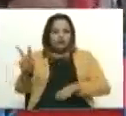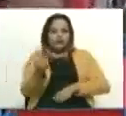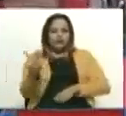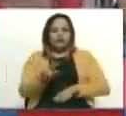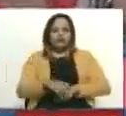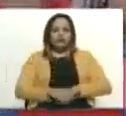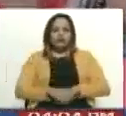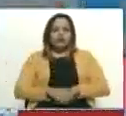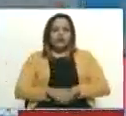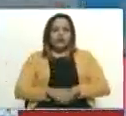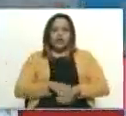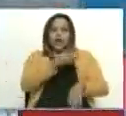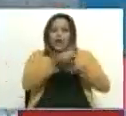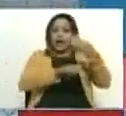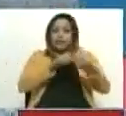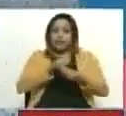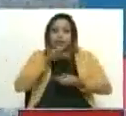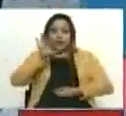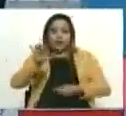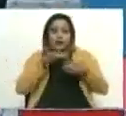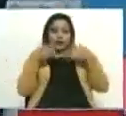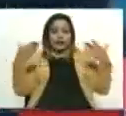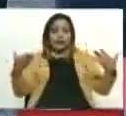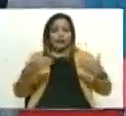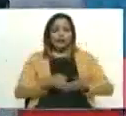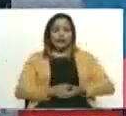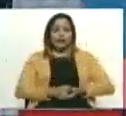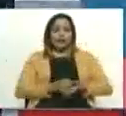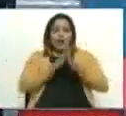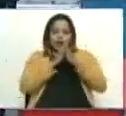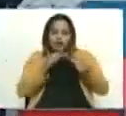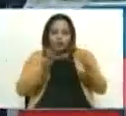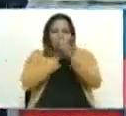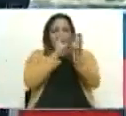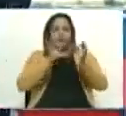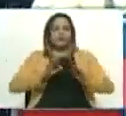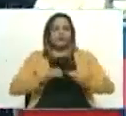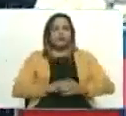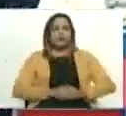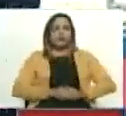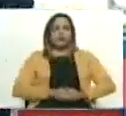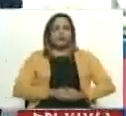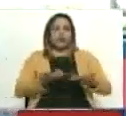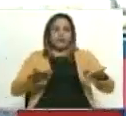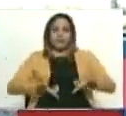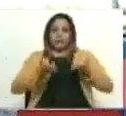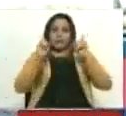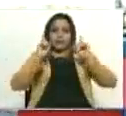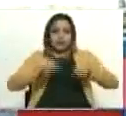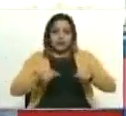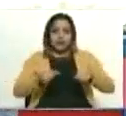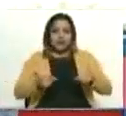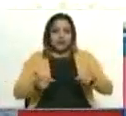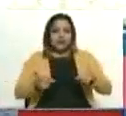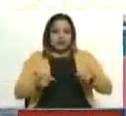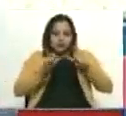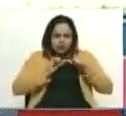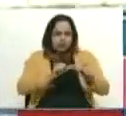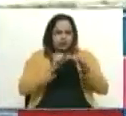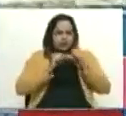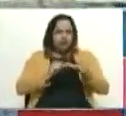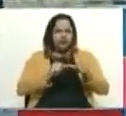en la construcción de la patria grande, en todos los elementos que nos permitan también insistir en